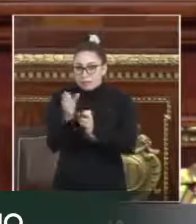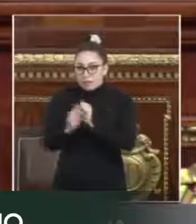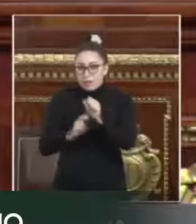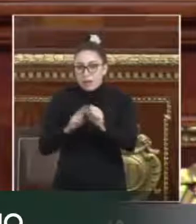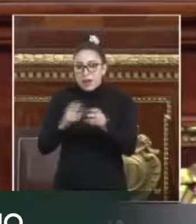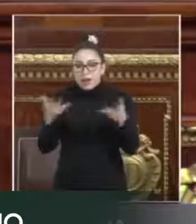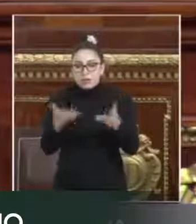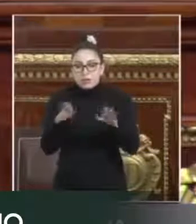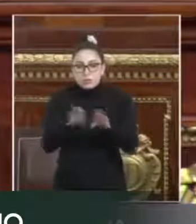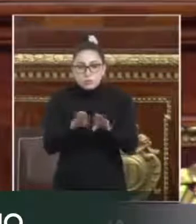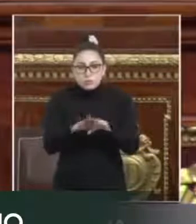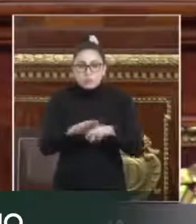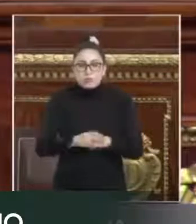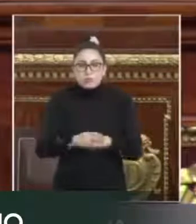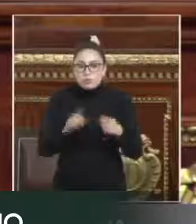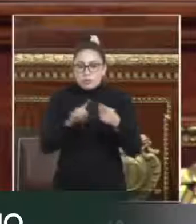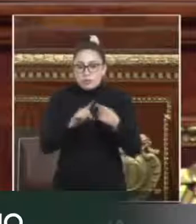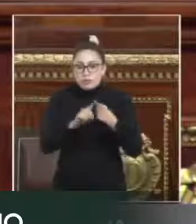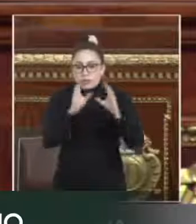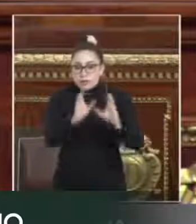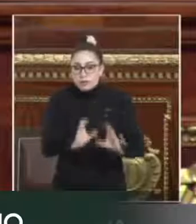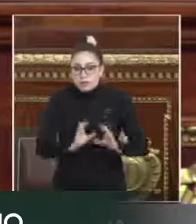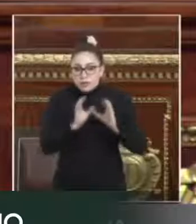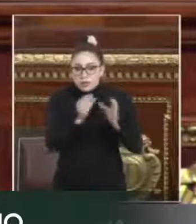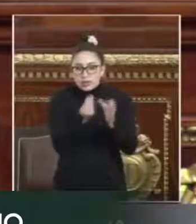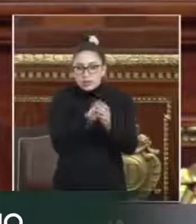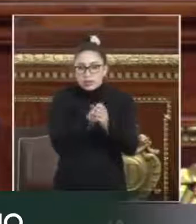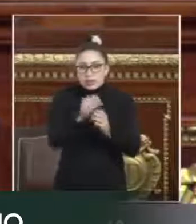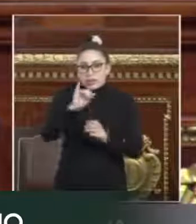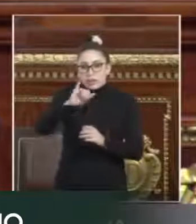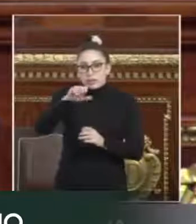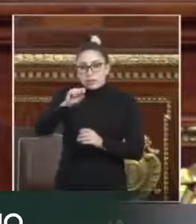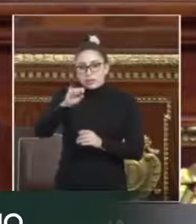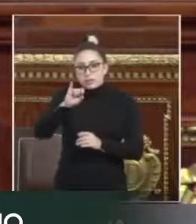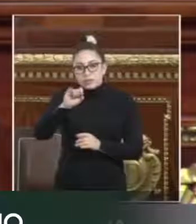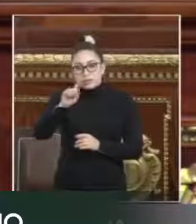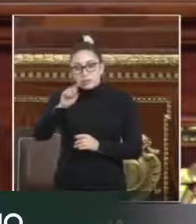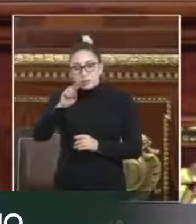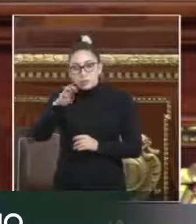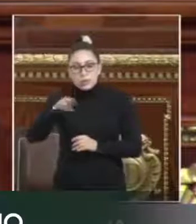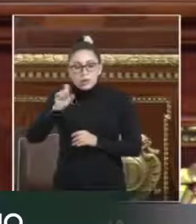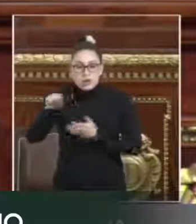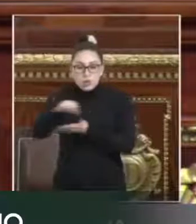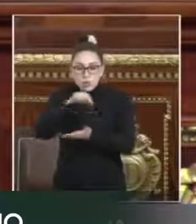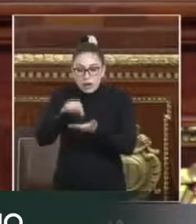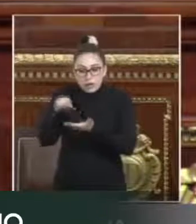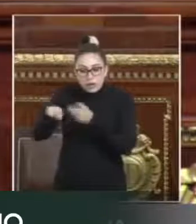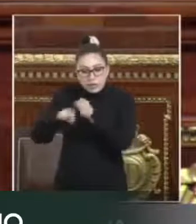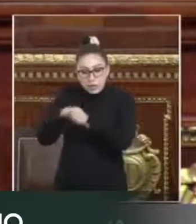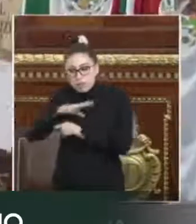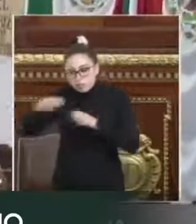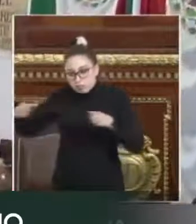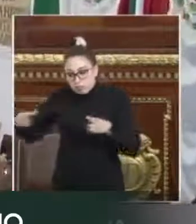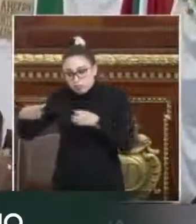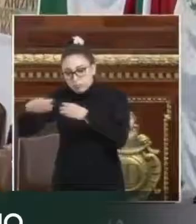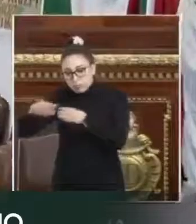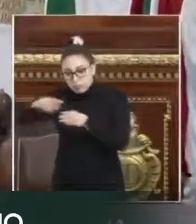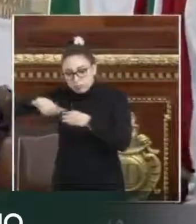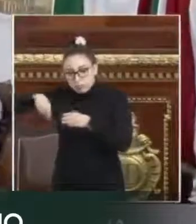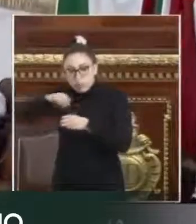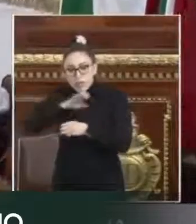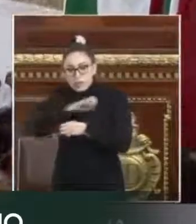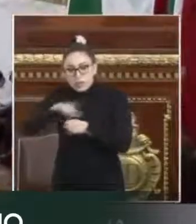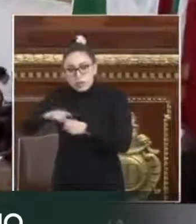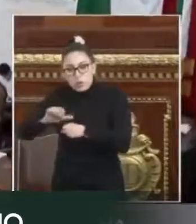adecuados. Las notas periodísticas advierten que muchos de estos presentan heridas expuestas y diversos grados de desnutrición. En consecuencia,